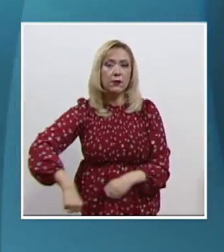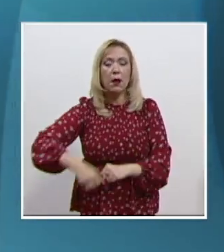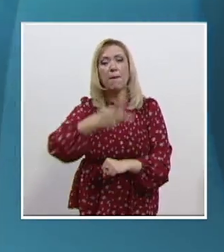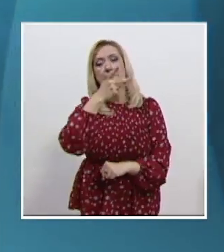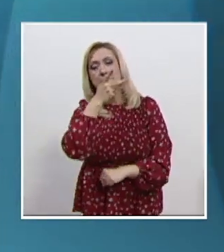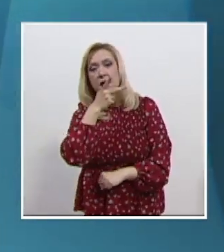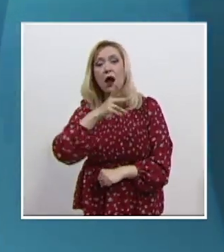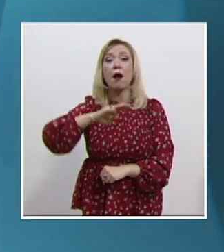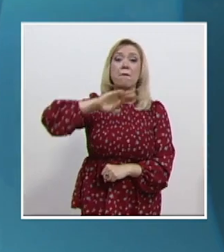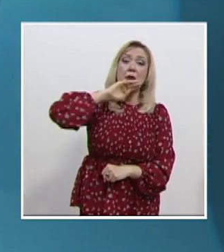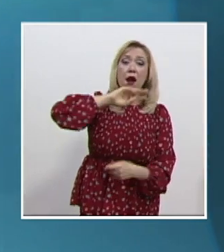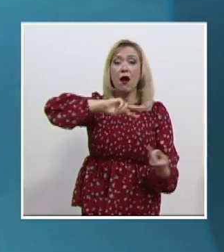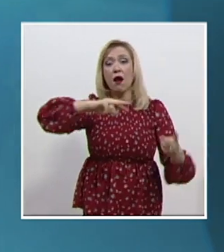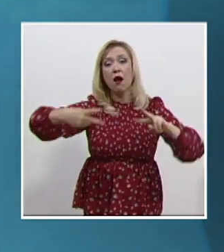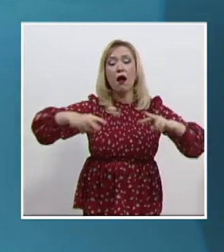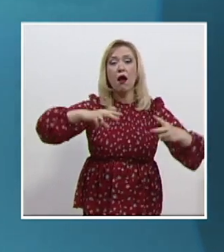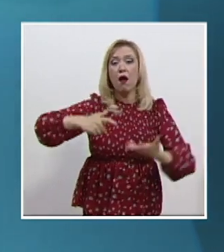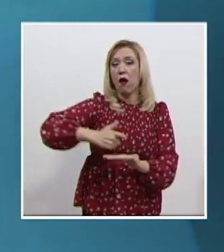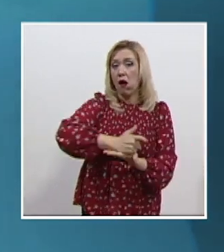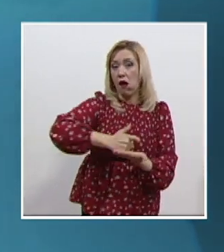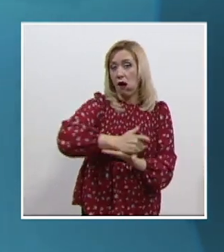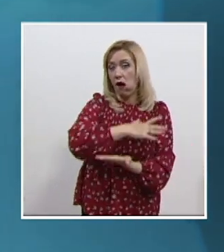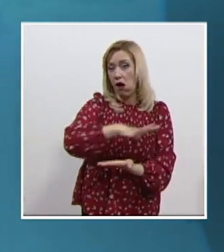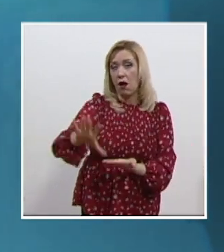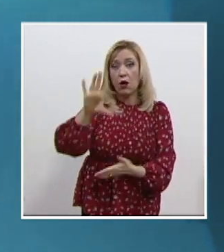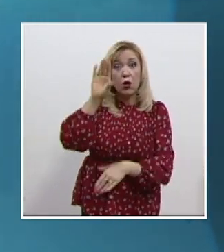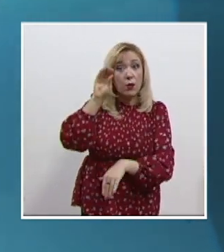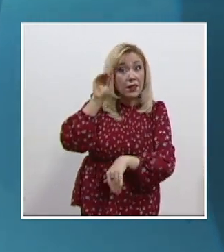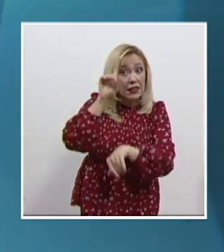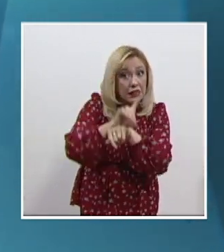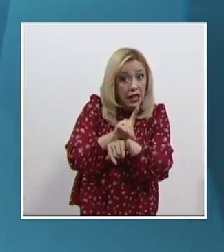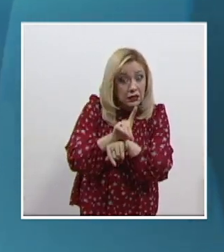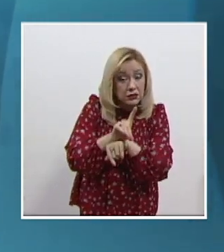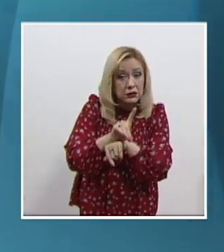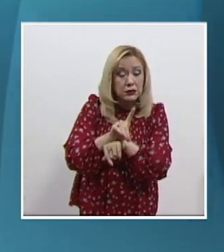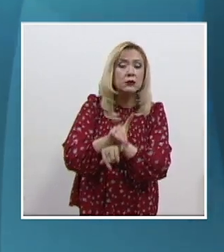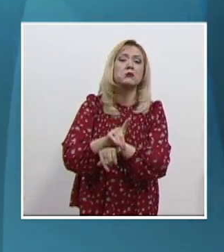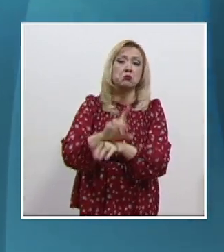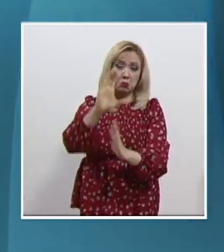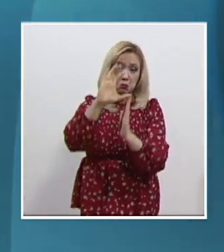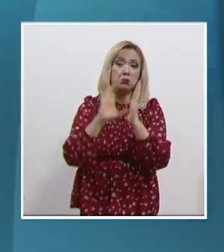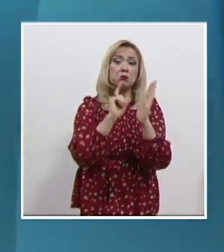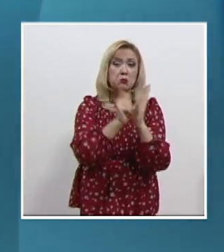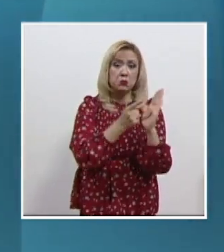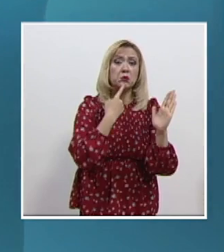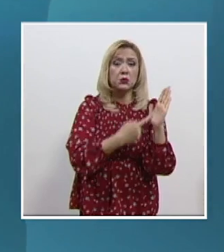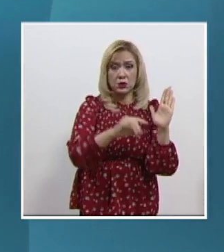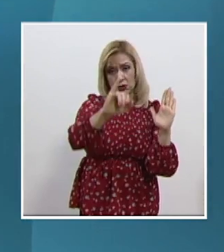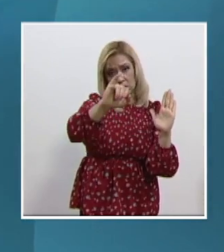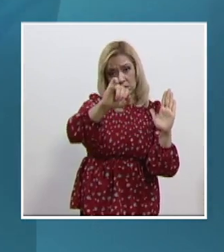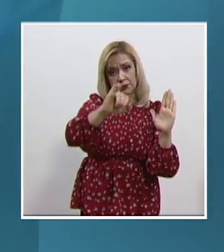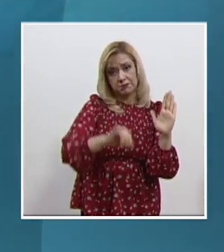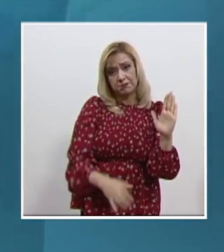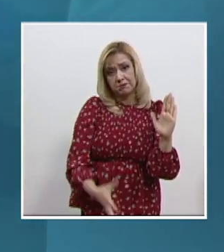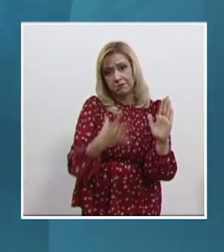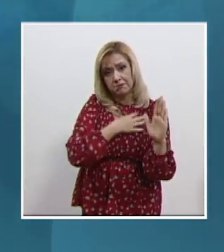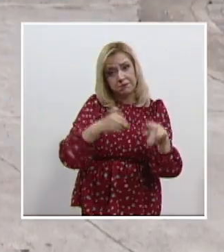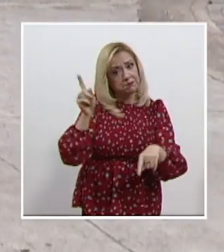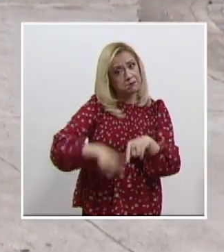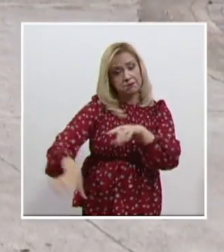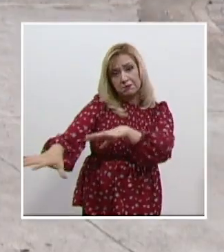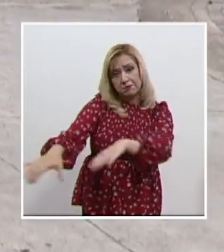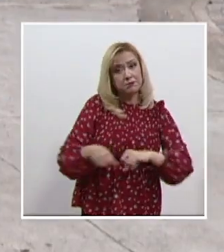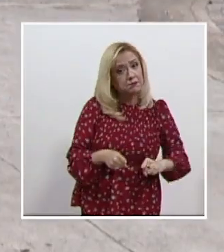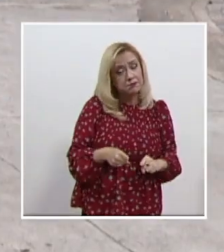que incumple con la obligación alimentaria por más de 90 días, es constitucional, pues advierte que no se trata de una